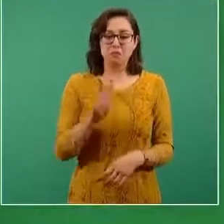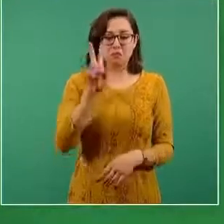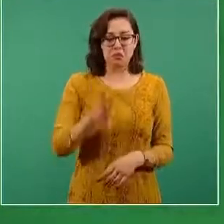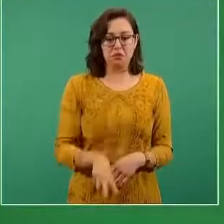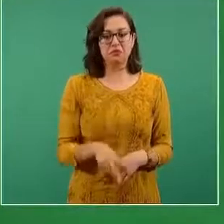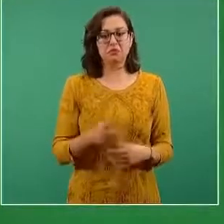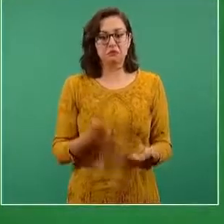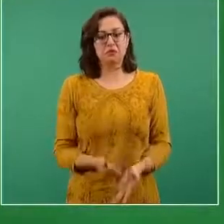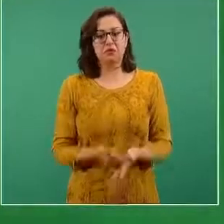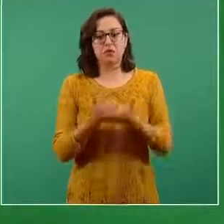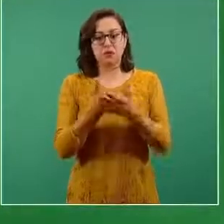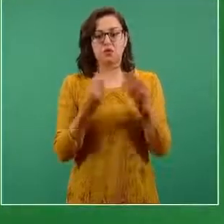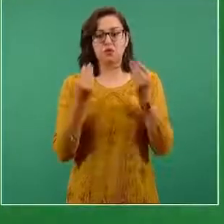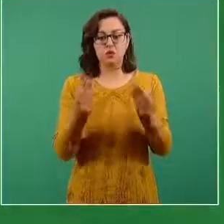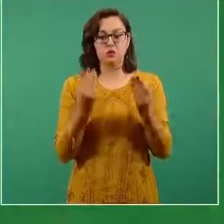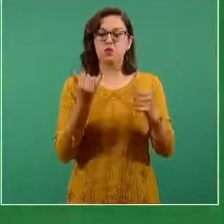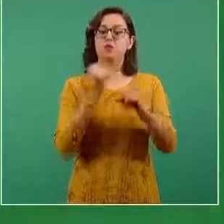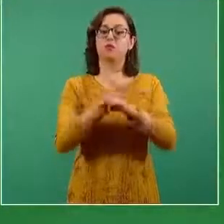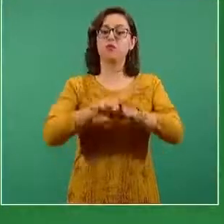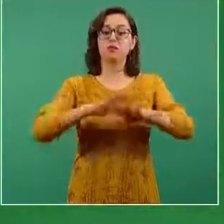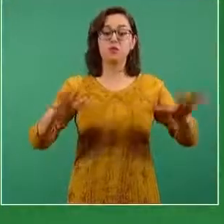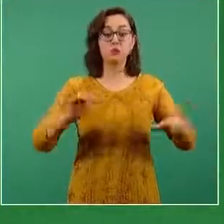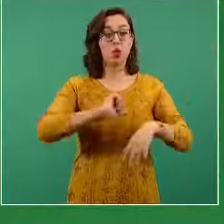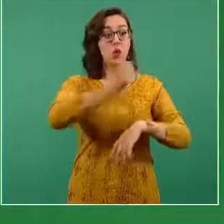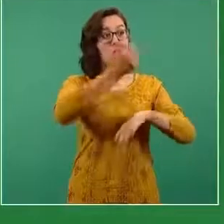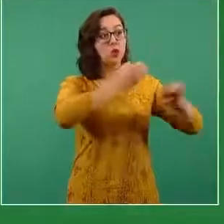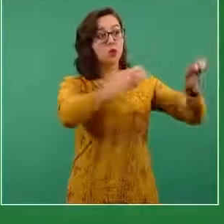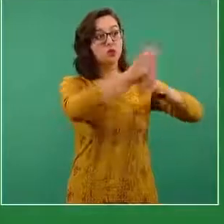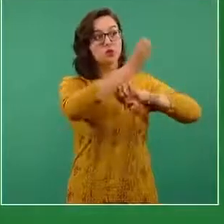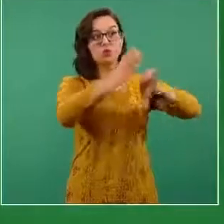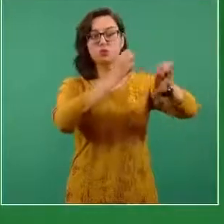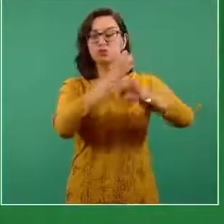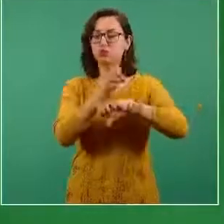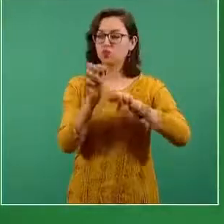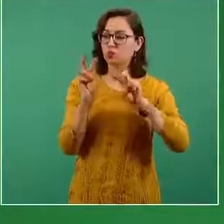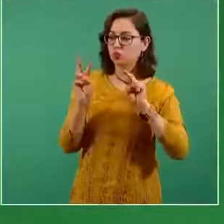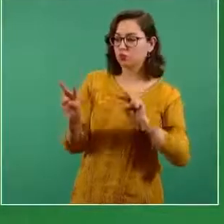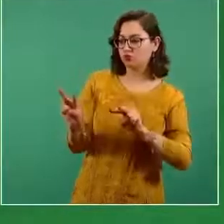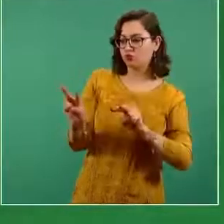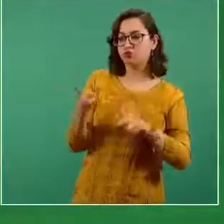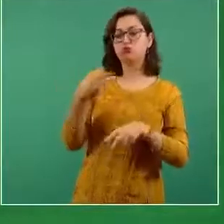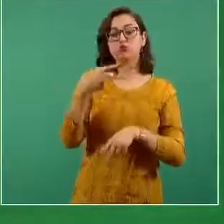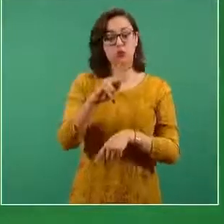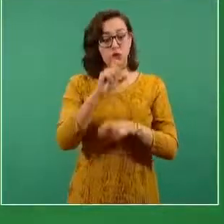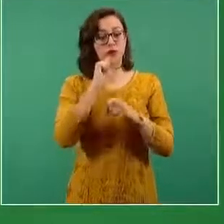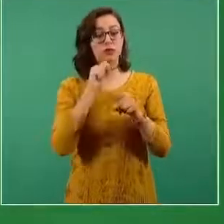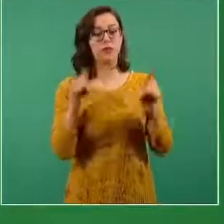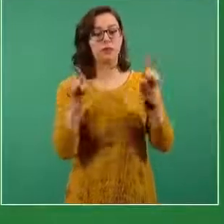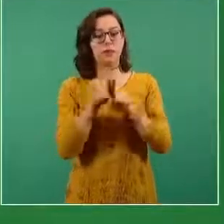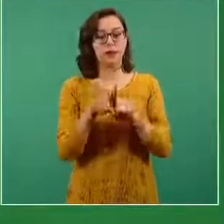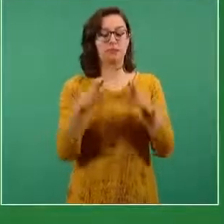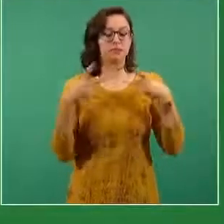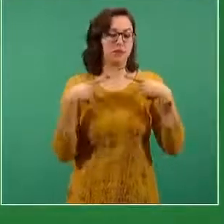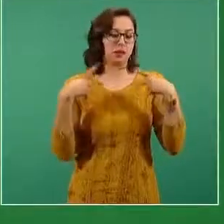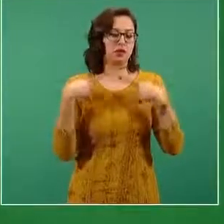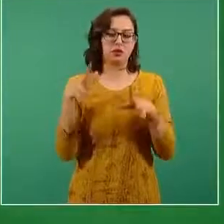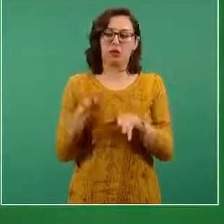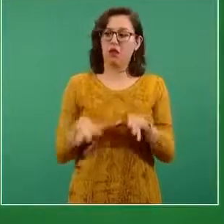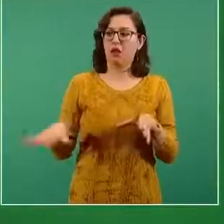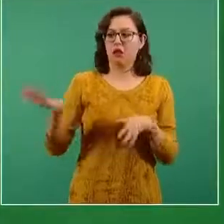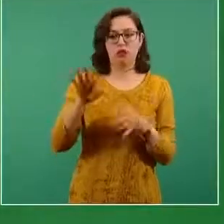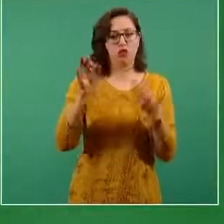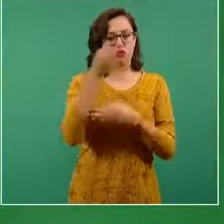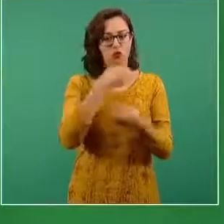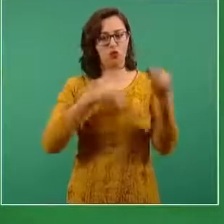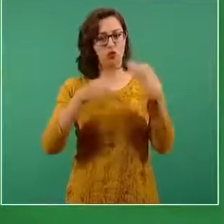útil, como decíamos al principio, no solo para otras entidades federativas, sino también para el conocimiento del público en general,